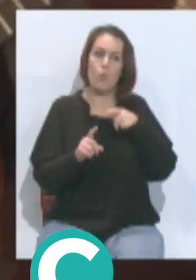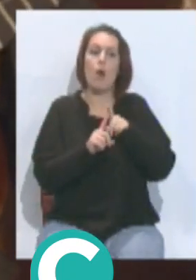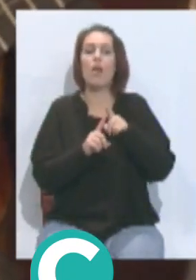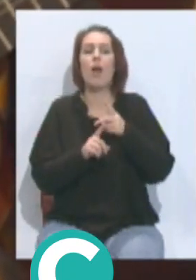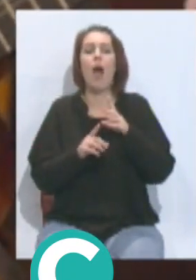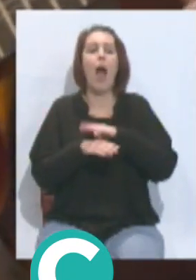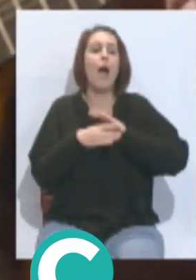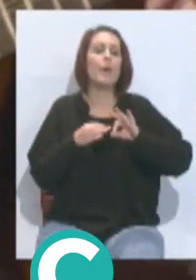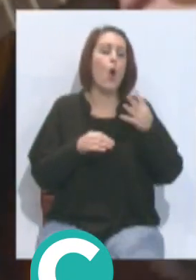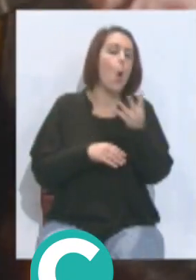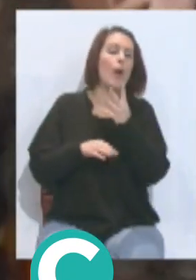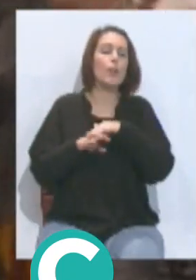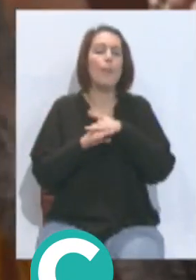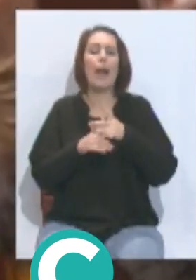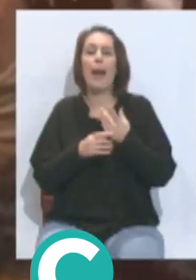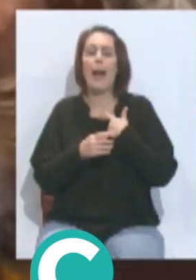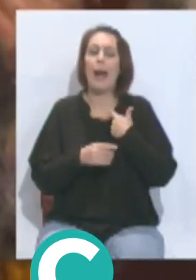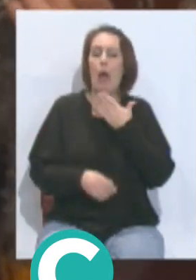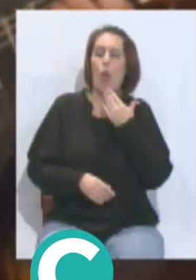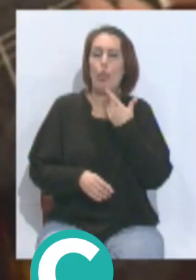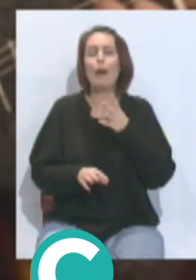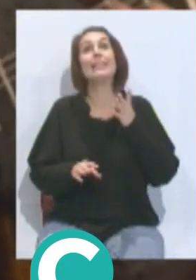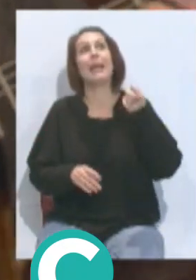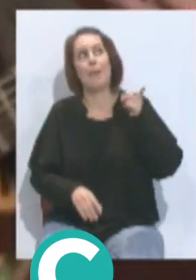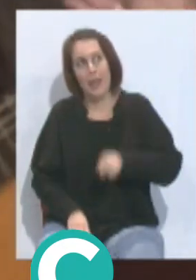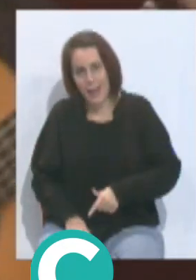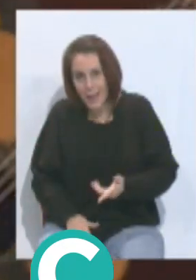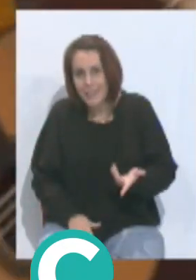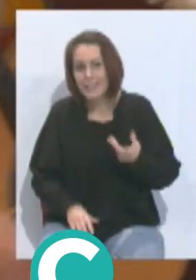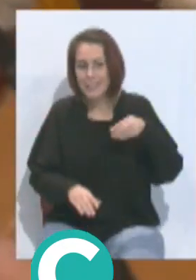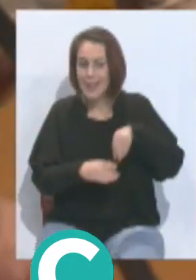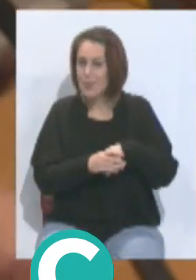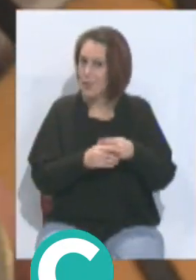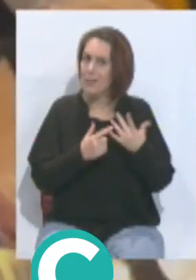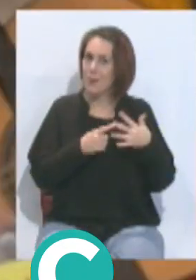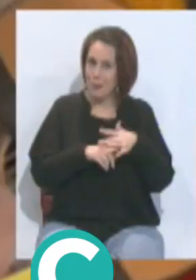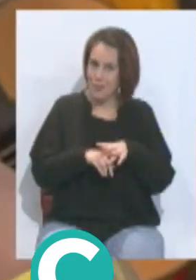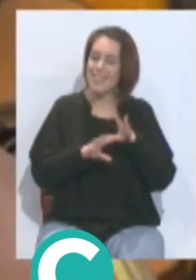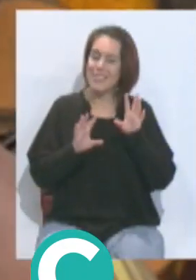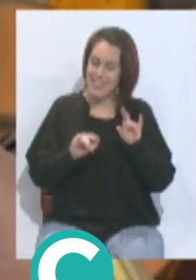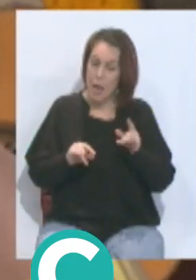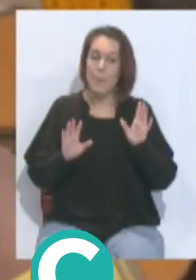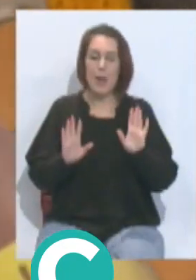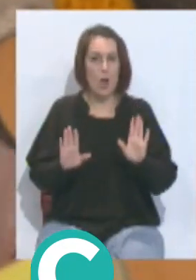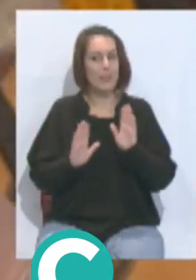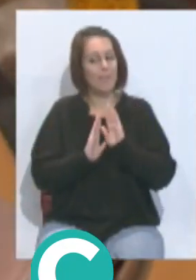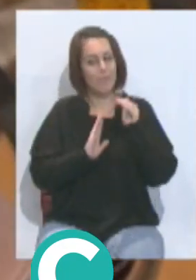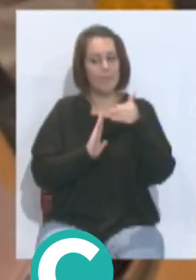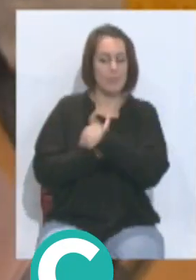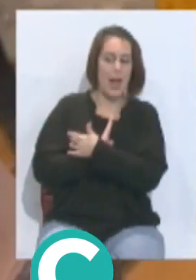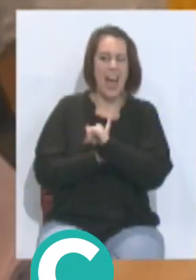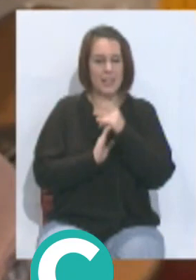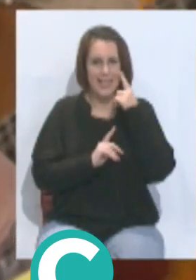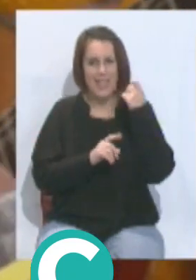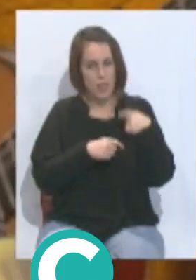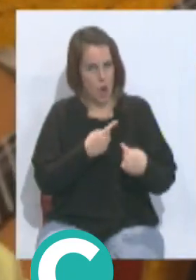cuatro amigotes que se juntan para hacer un rato, que también, eso también forma parte de la cosa, por supuesto. Pero que detrás hay una